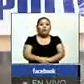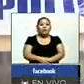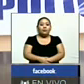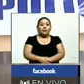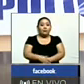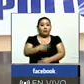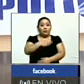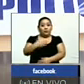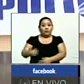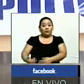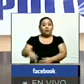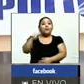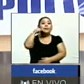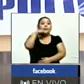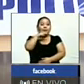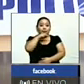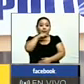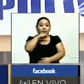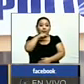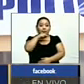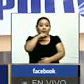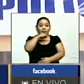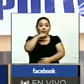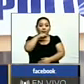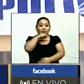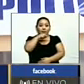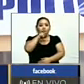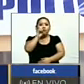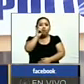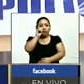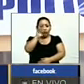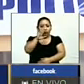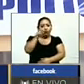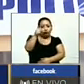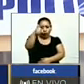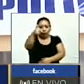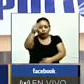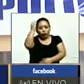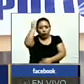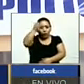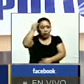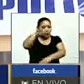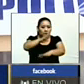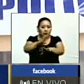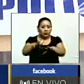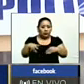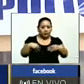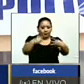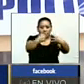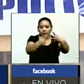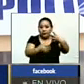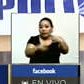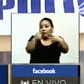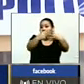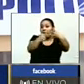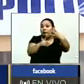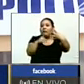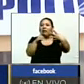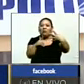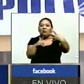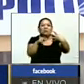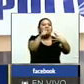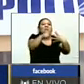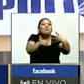El presidente de la República ha sido muy atinado en haber vetado este decreto, ¿verdad? Porque